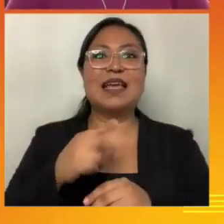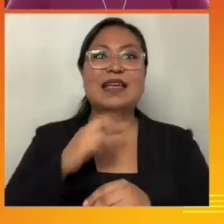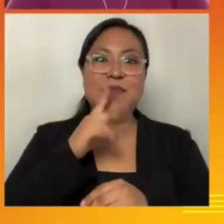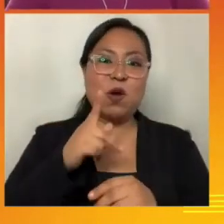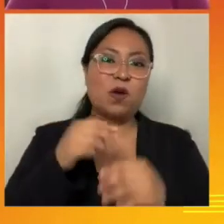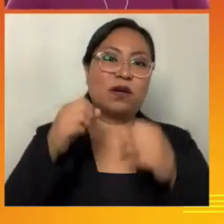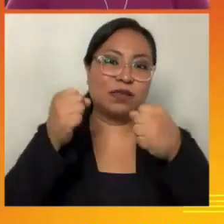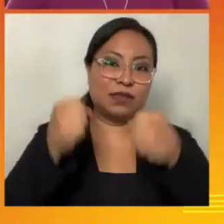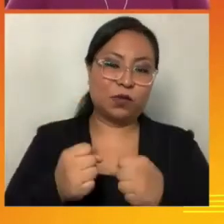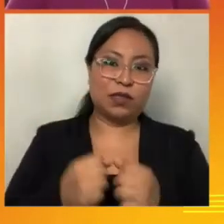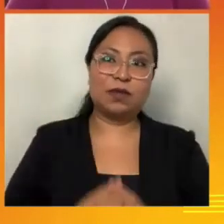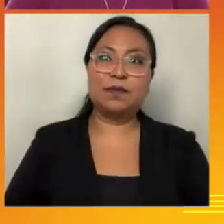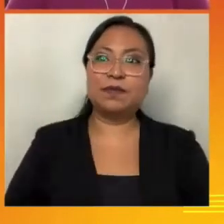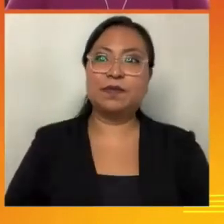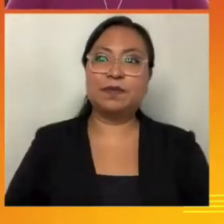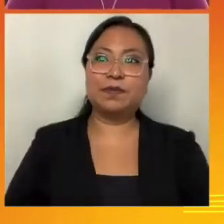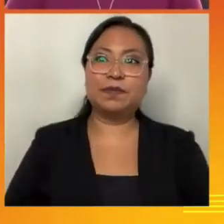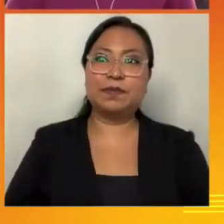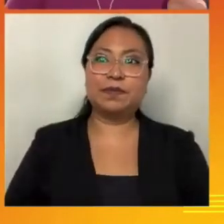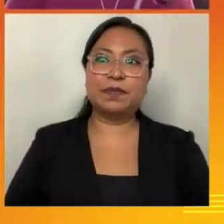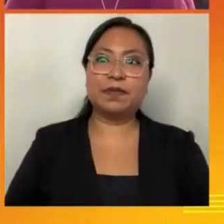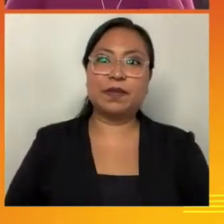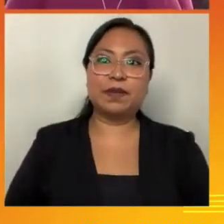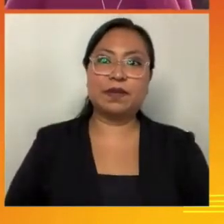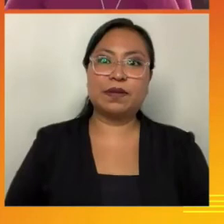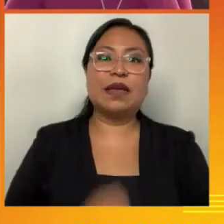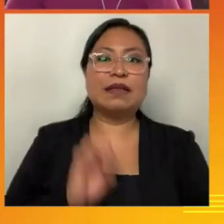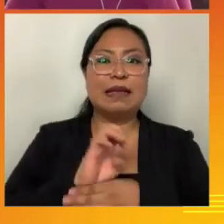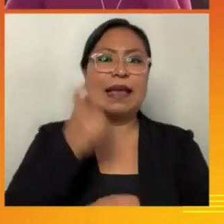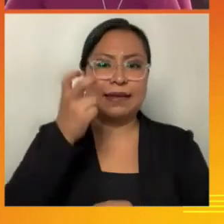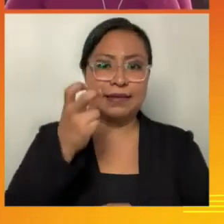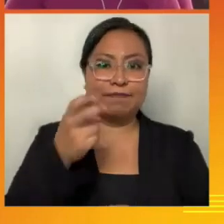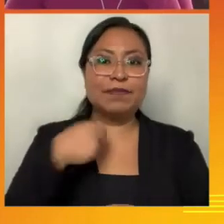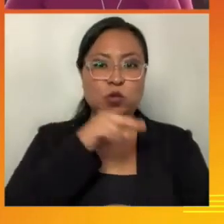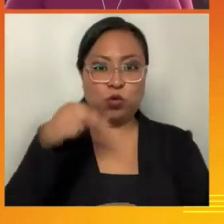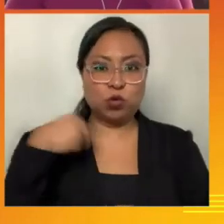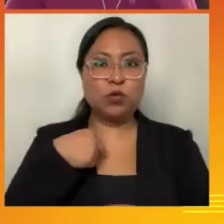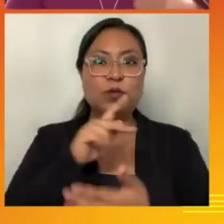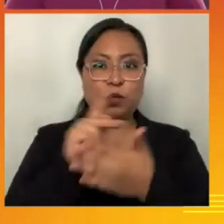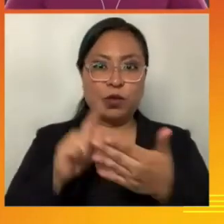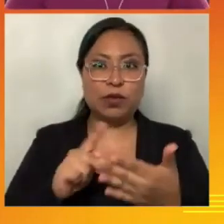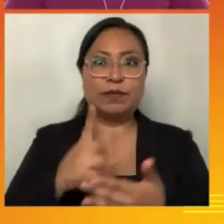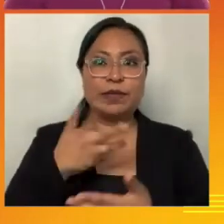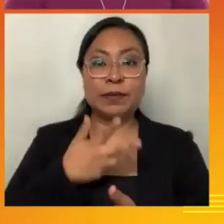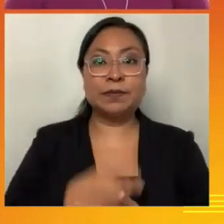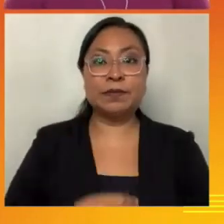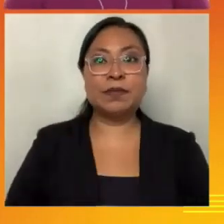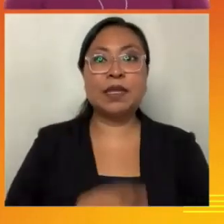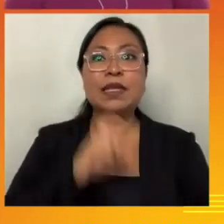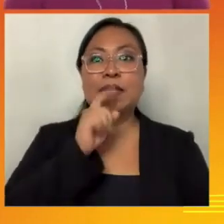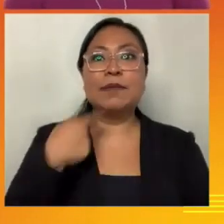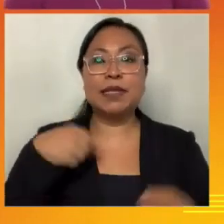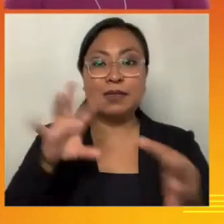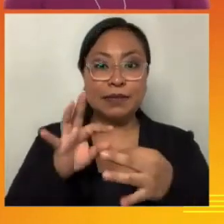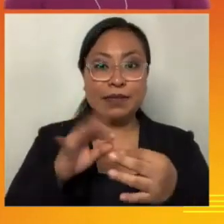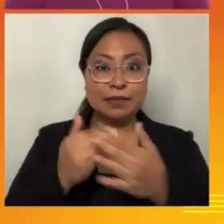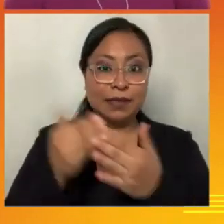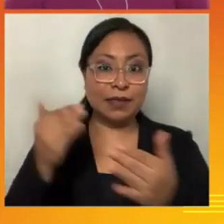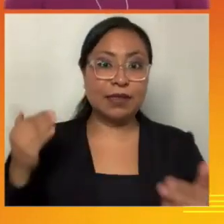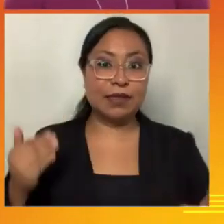son los que tenemos actualmente en el programa. Y como les mencionaba antes,